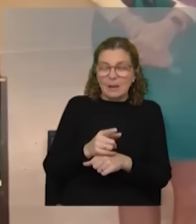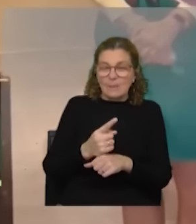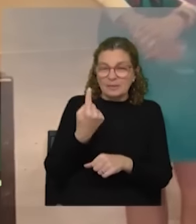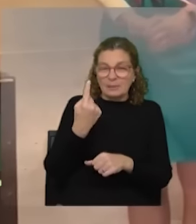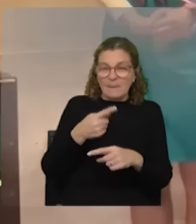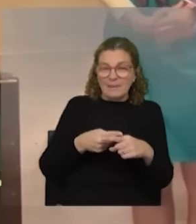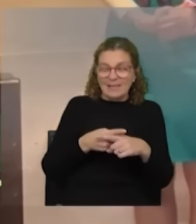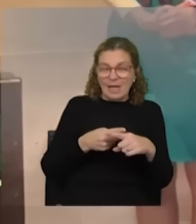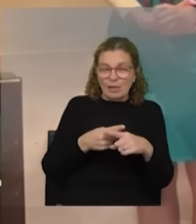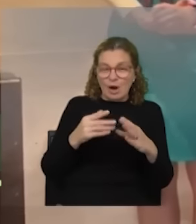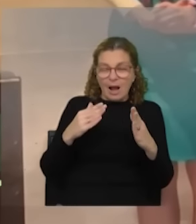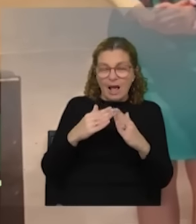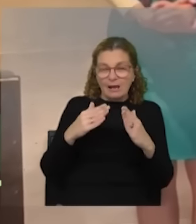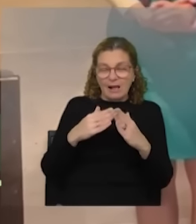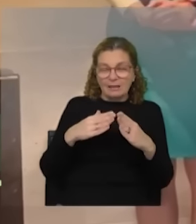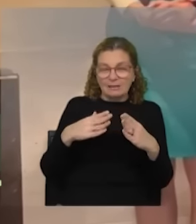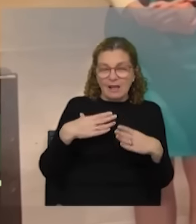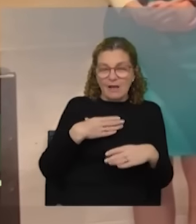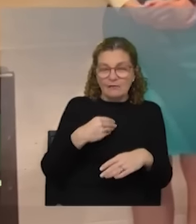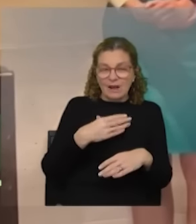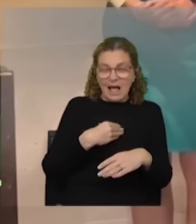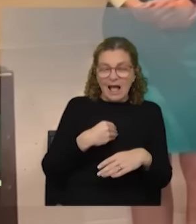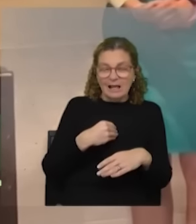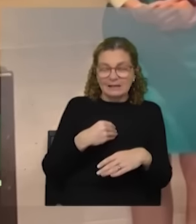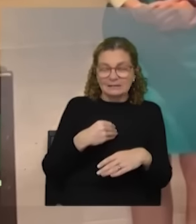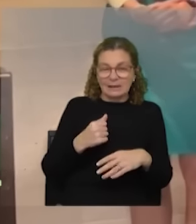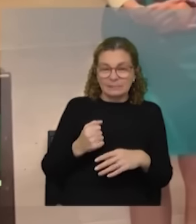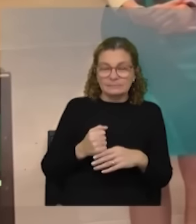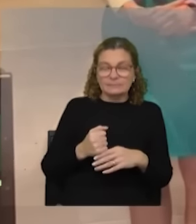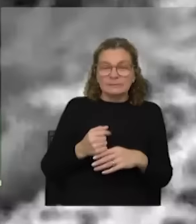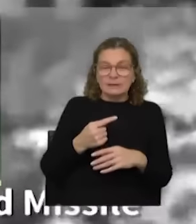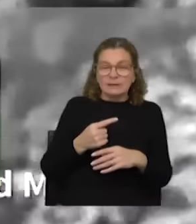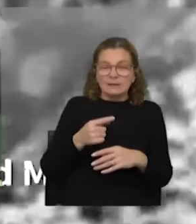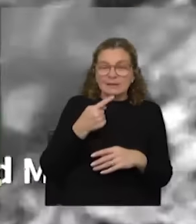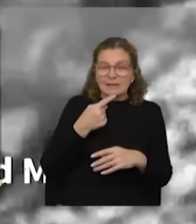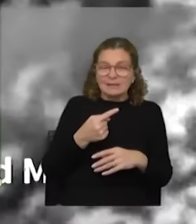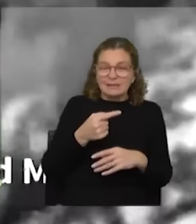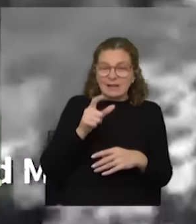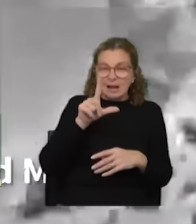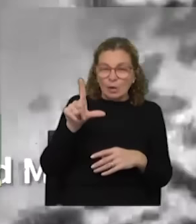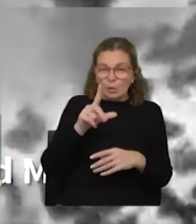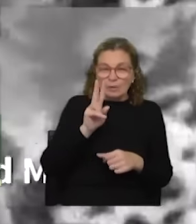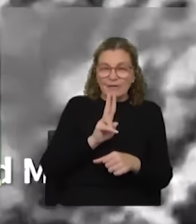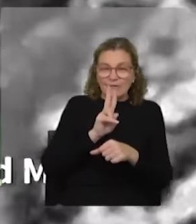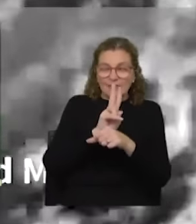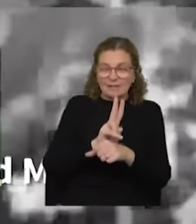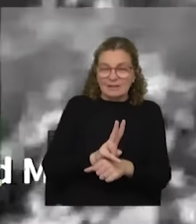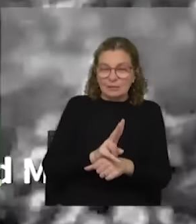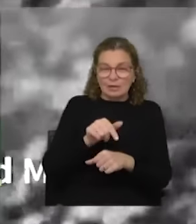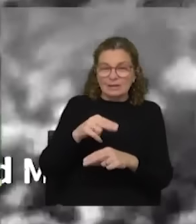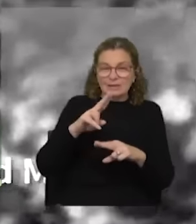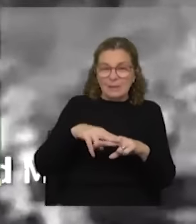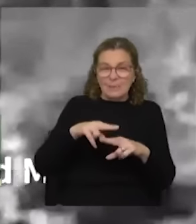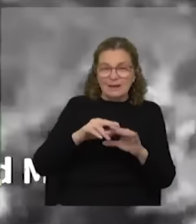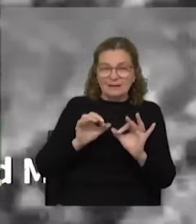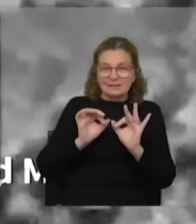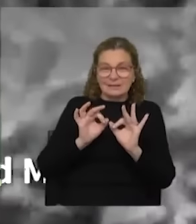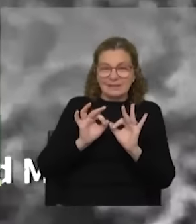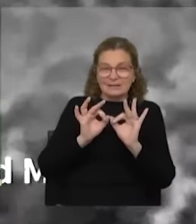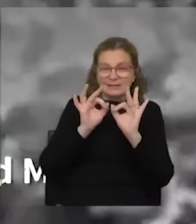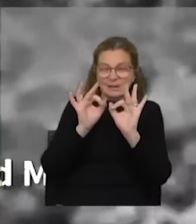mediador de la Casa Blanca enre Israel y la milicia chiita a la región hen quien el lunes visitó Israel y este martes llegó a Líbano